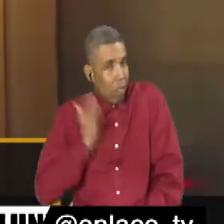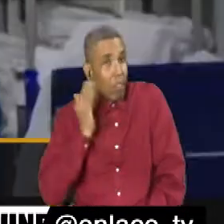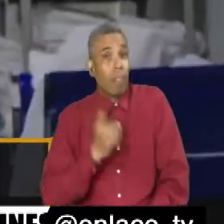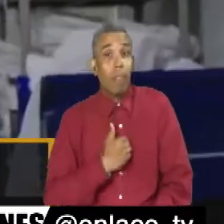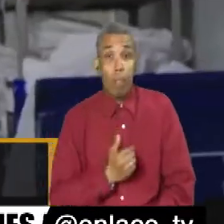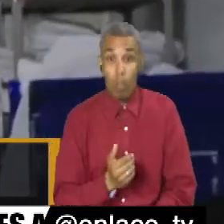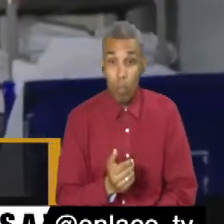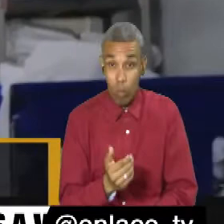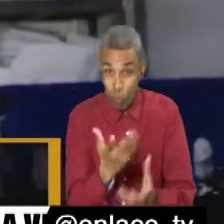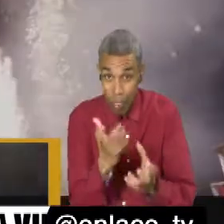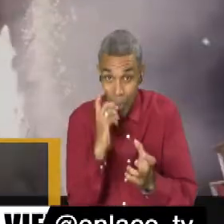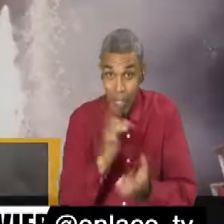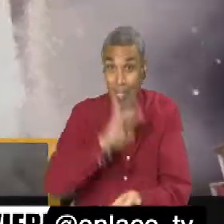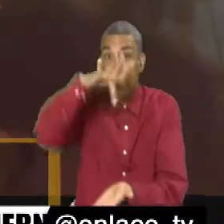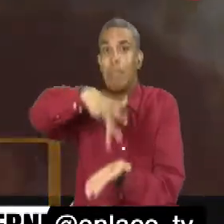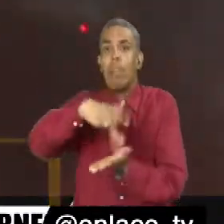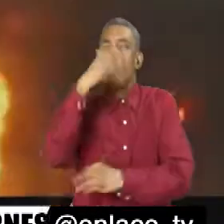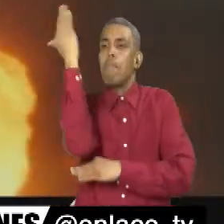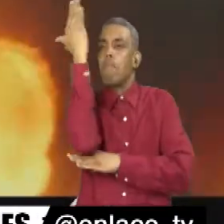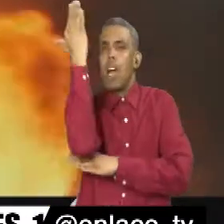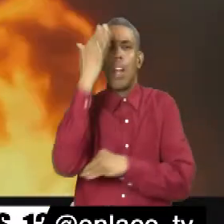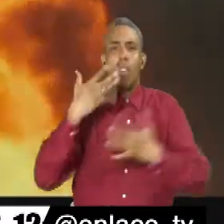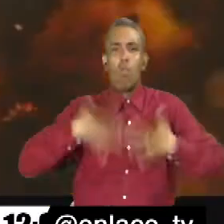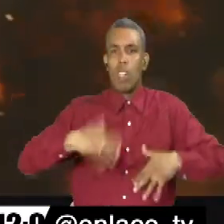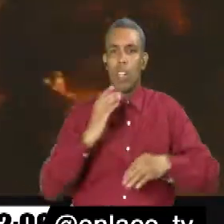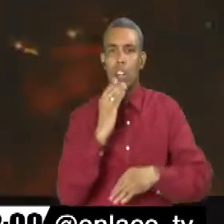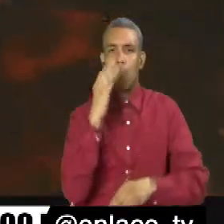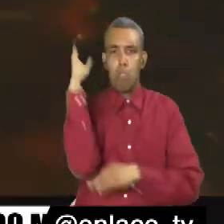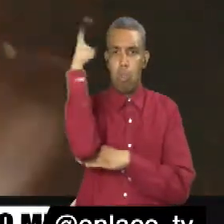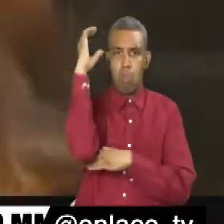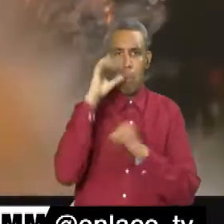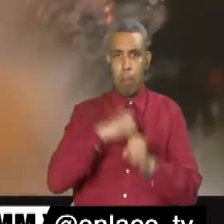en las principales salas de cine del país.